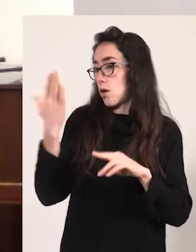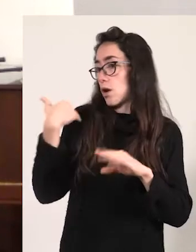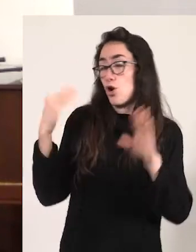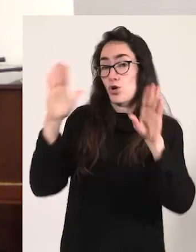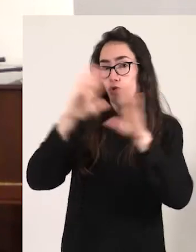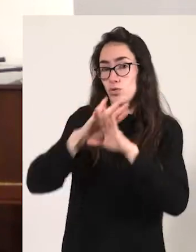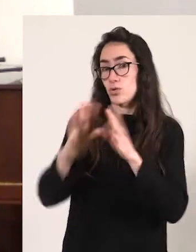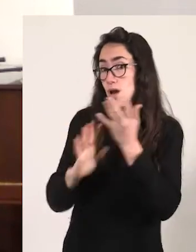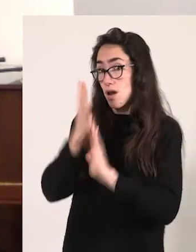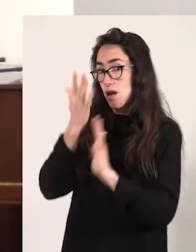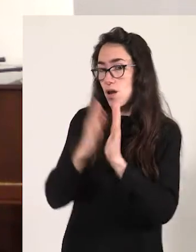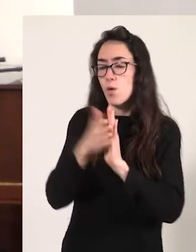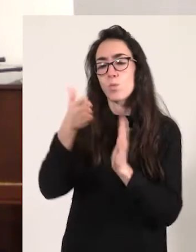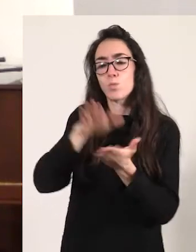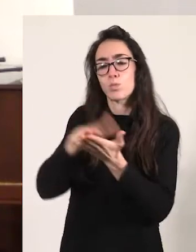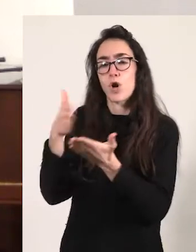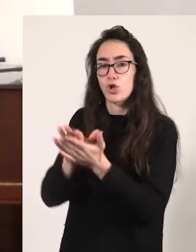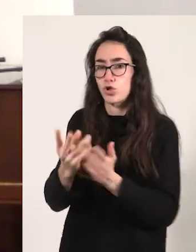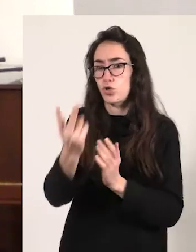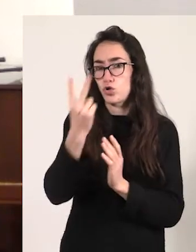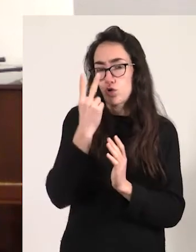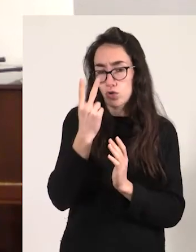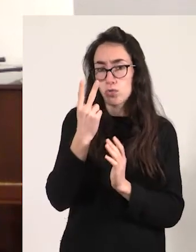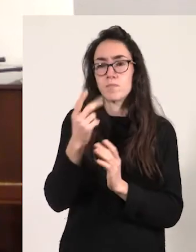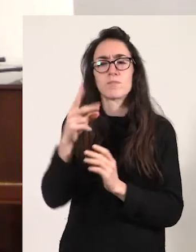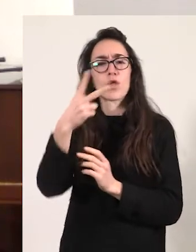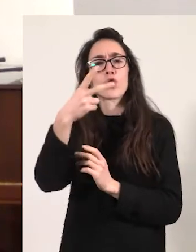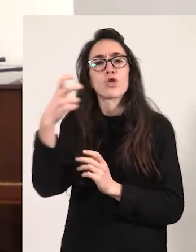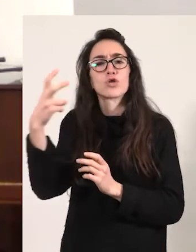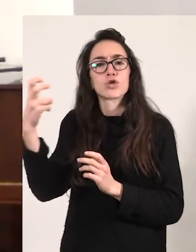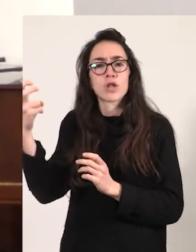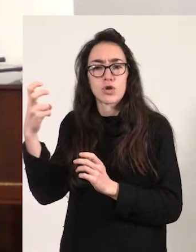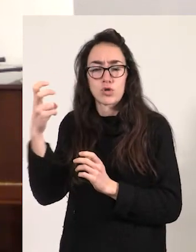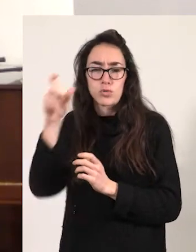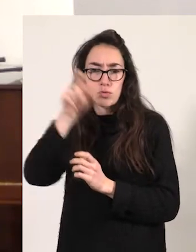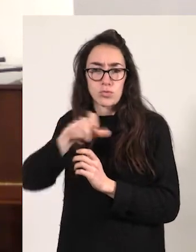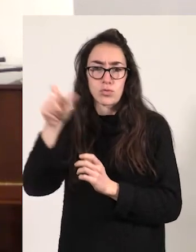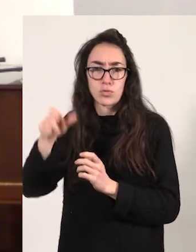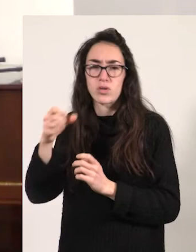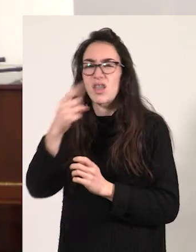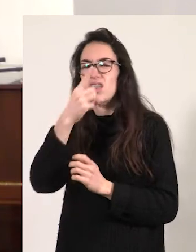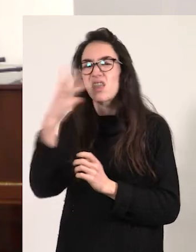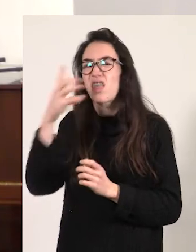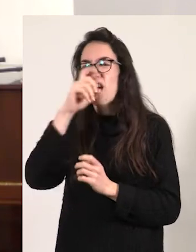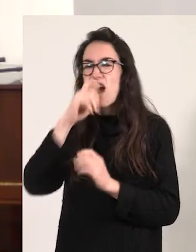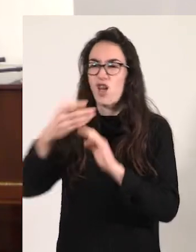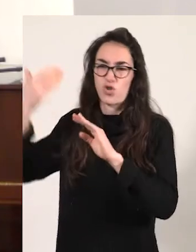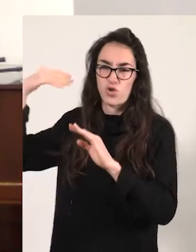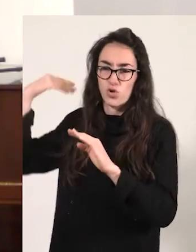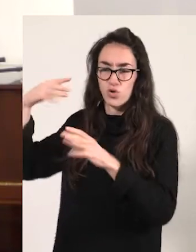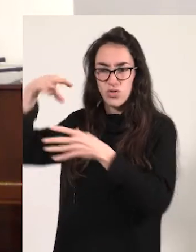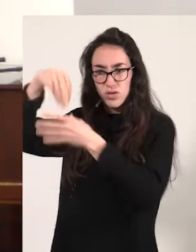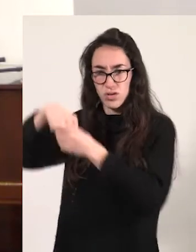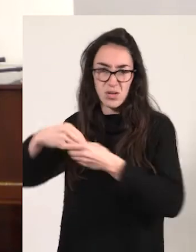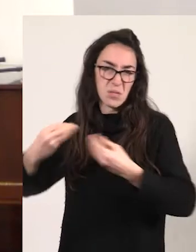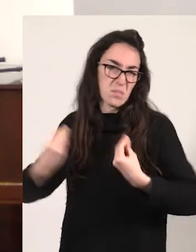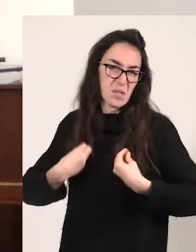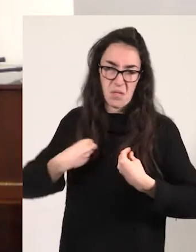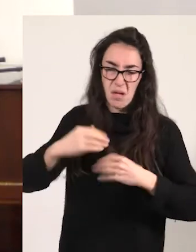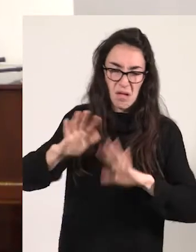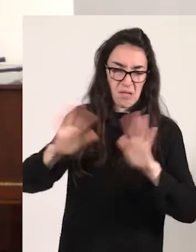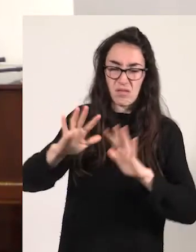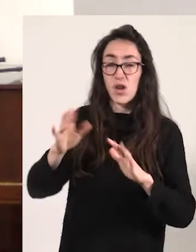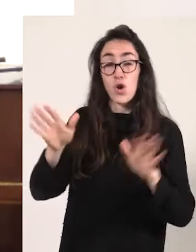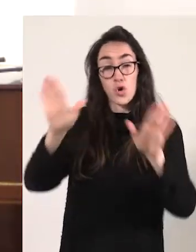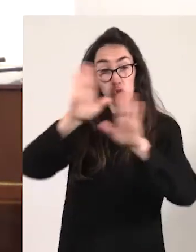esta pasada noche ardió, dejando 2 muertos y decenas de heridos. Unos 200 ocupas malvivían y delinquían desde hace 13 años. Por la noche el ruido